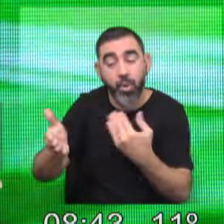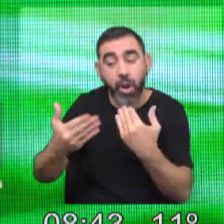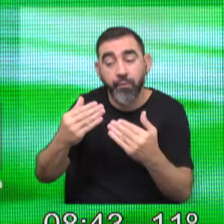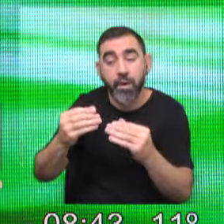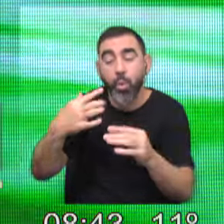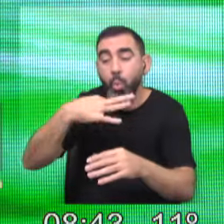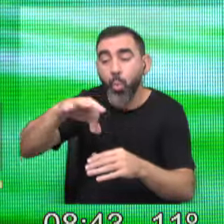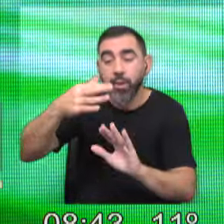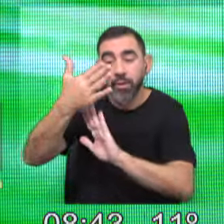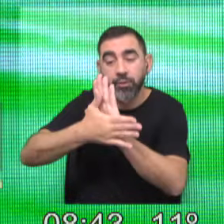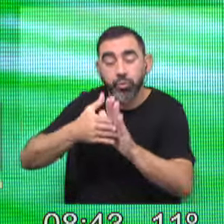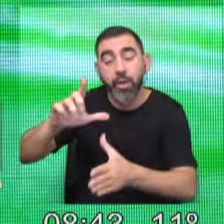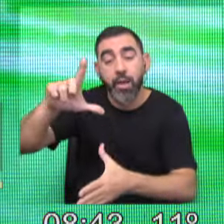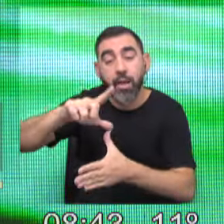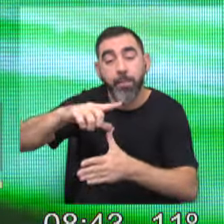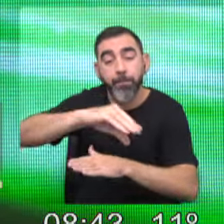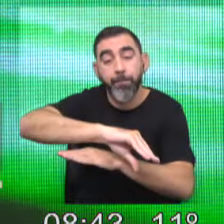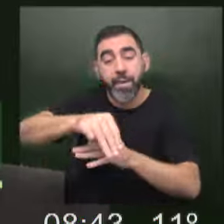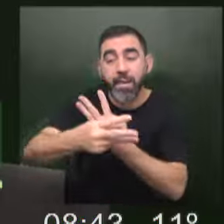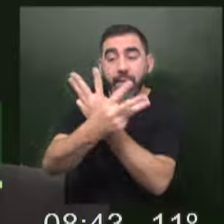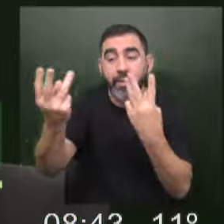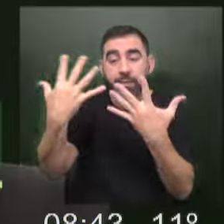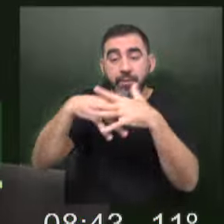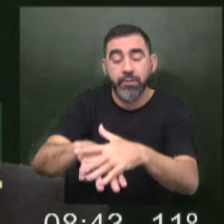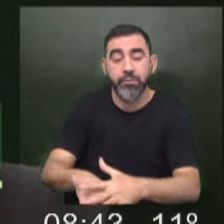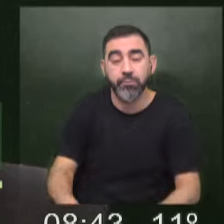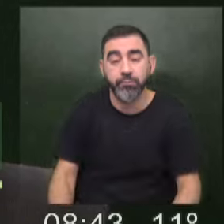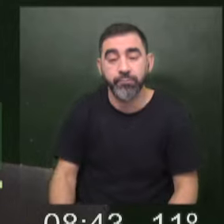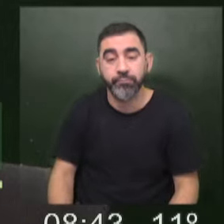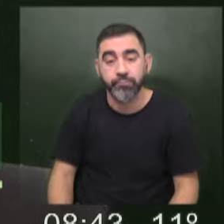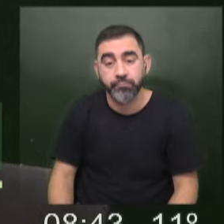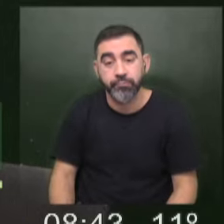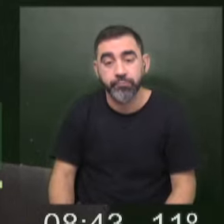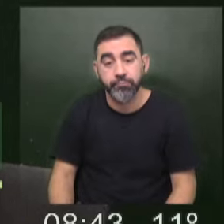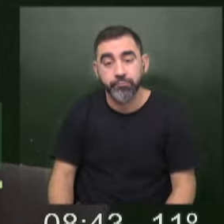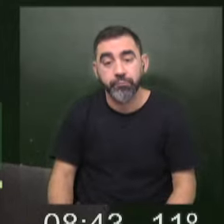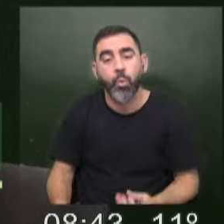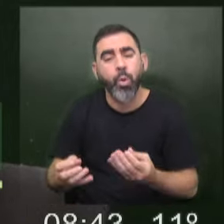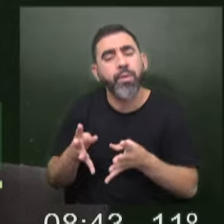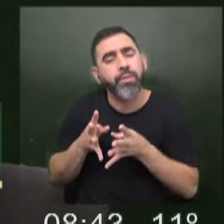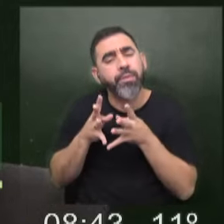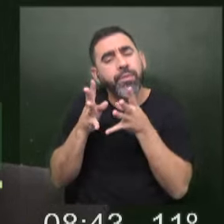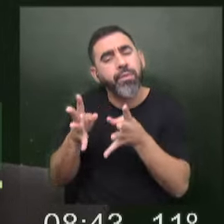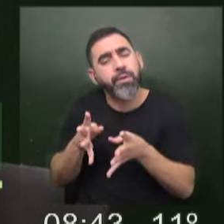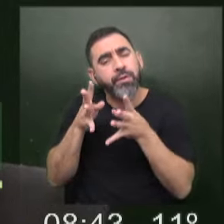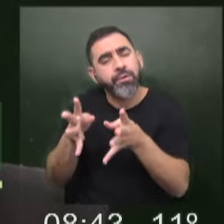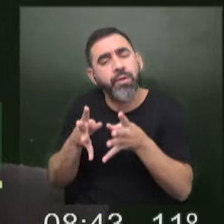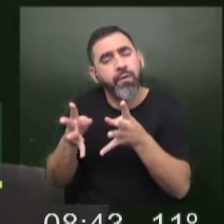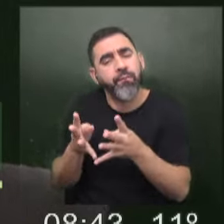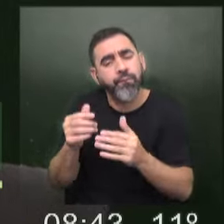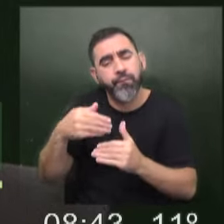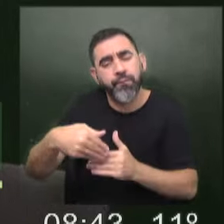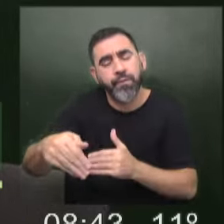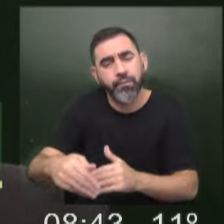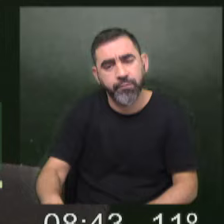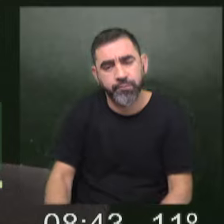sola región, América Latina y el Caribe. Uh-huh. Ya tenemos que ir cerrando, pero me gustaría decir, bueno, cuáles son los desafíos y cómo poder afrontarlos, ¿no? No sé si